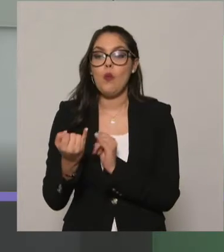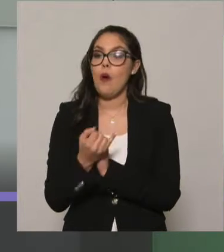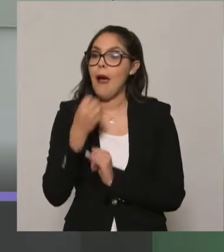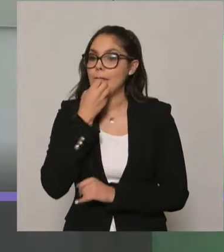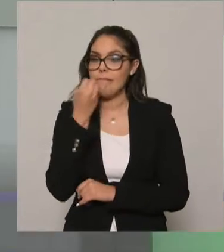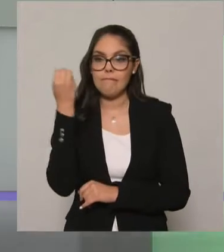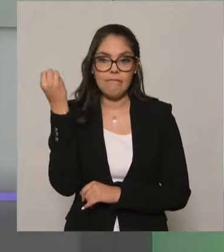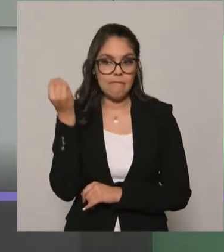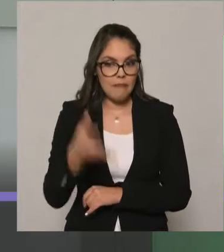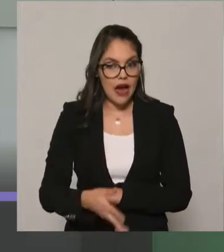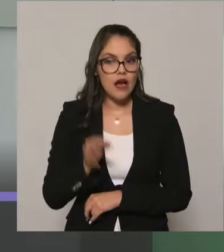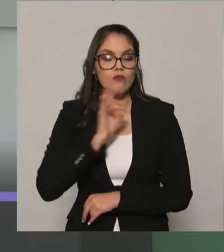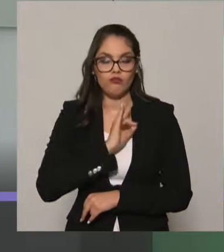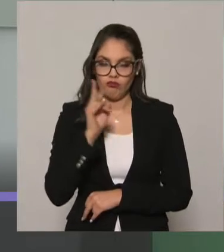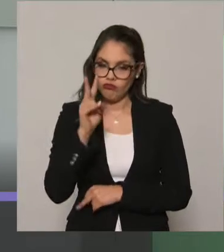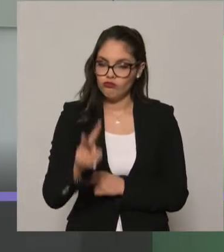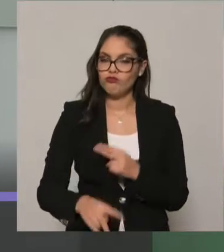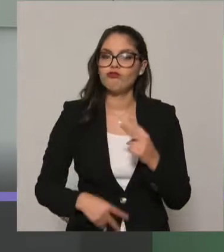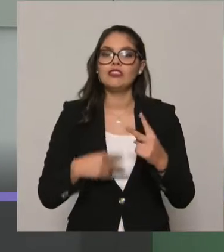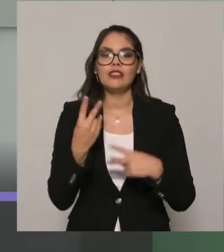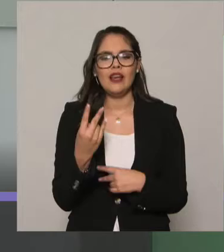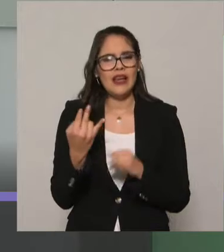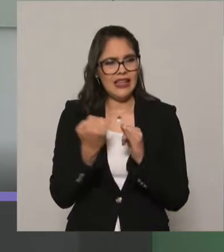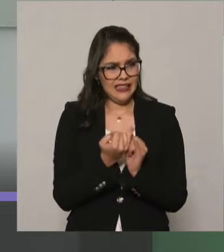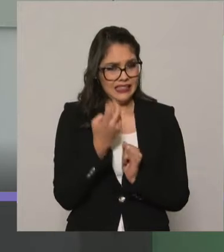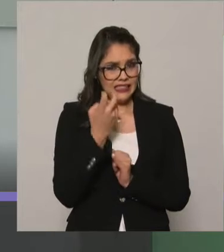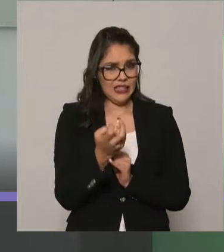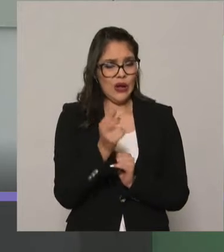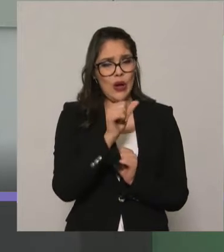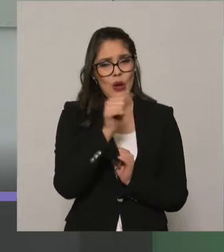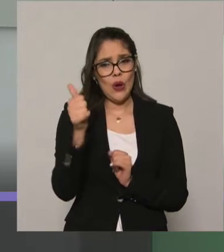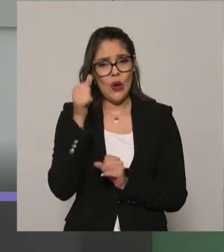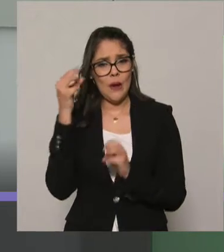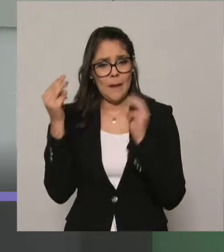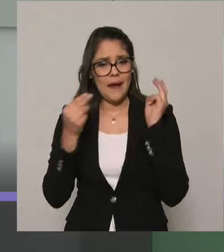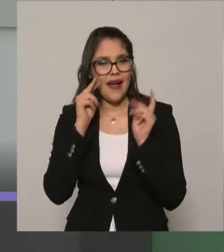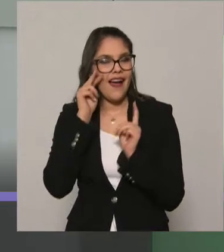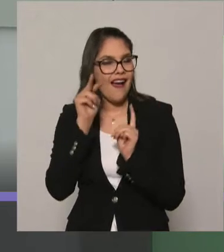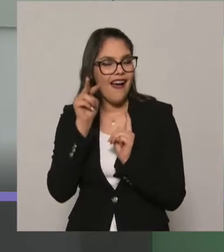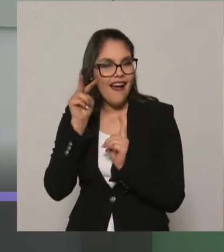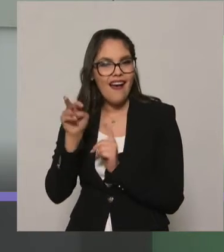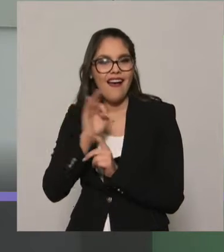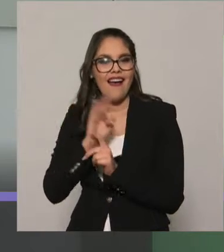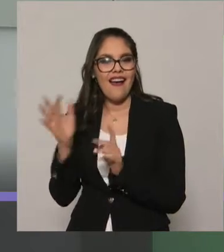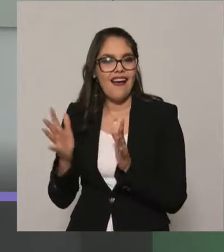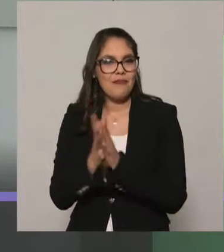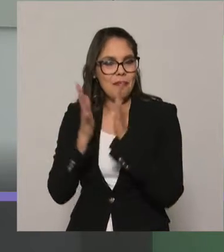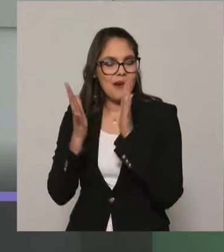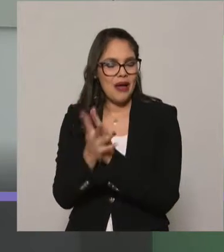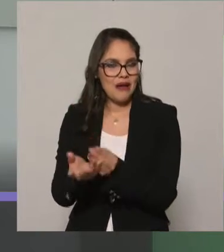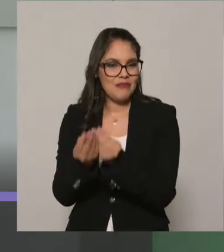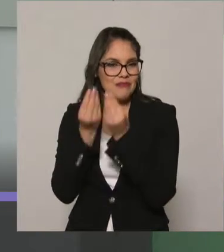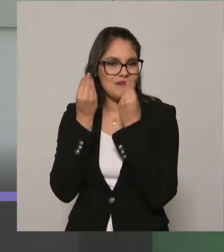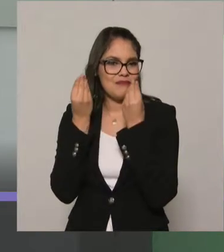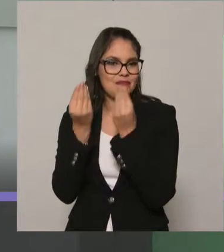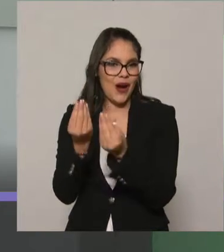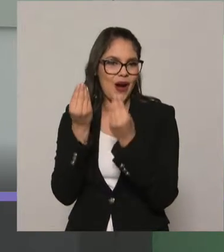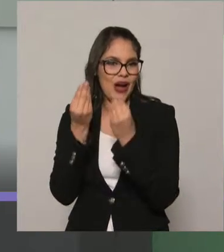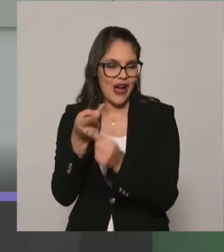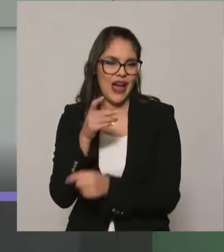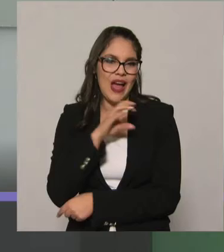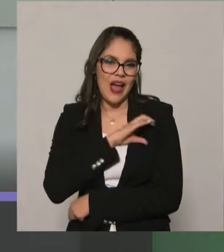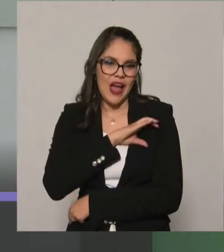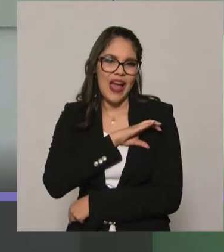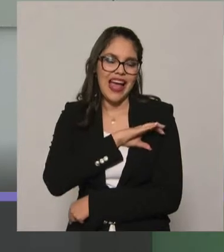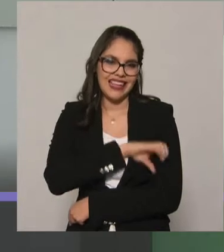también muchísimo la pena conocer. Todos estos museos, de hecho, participan con nosotros en muchísimas actividades. A ellos les encanta que